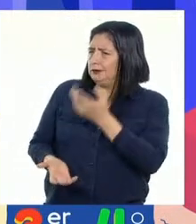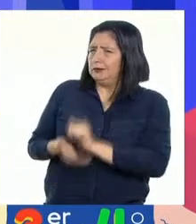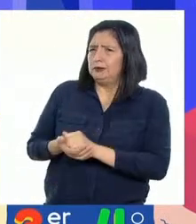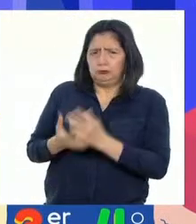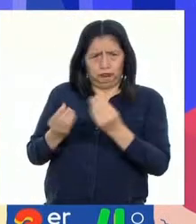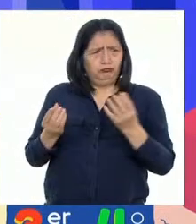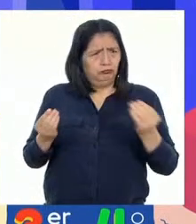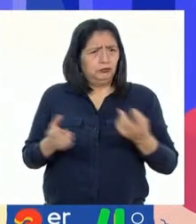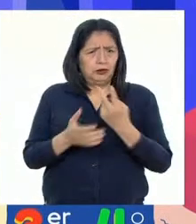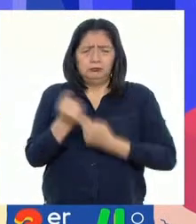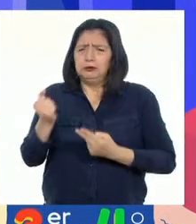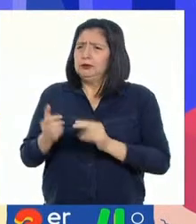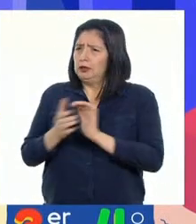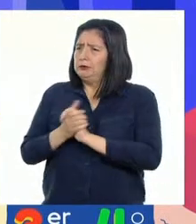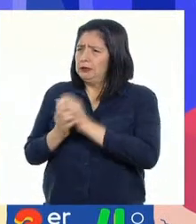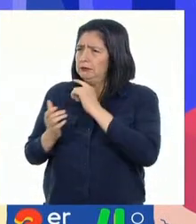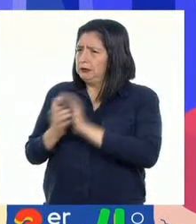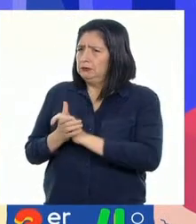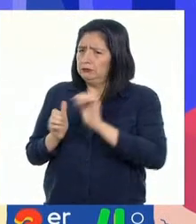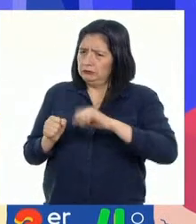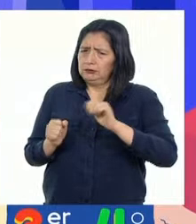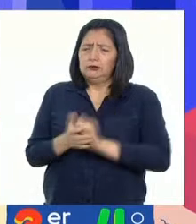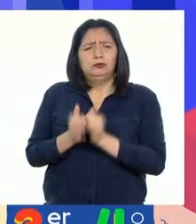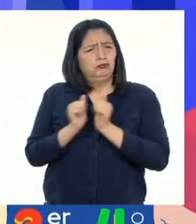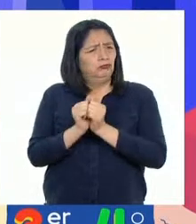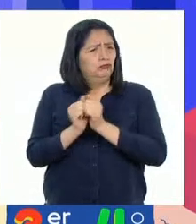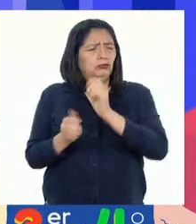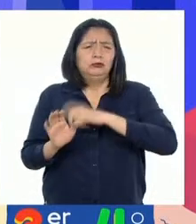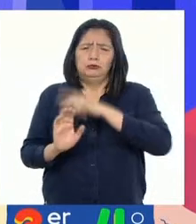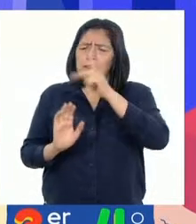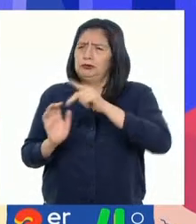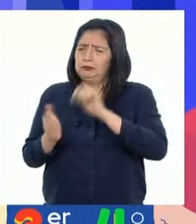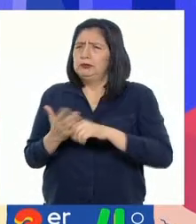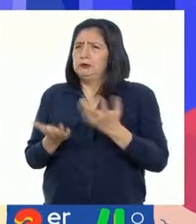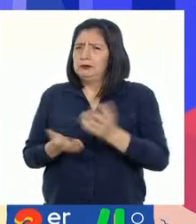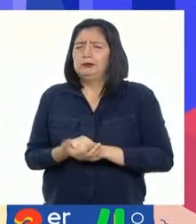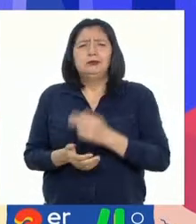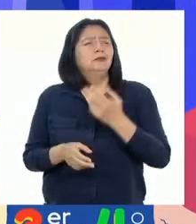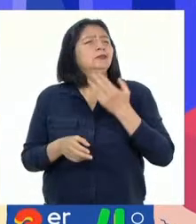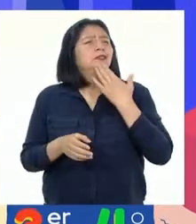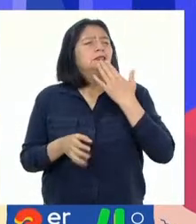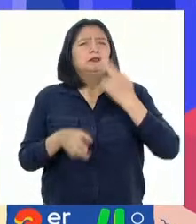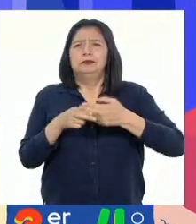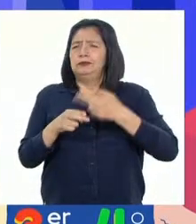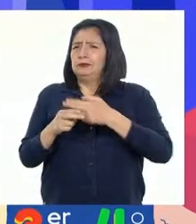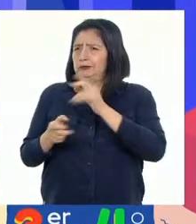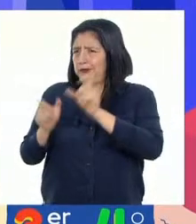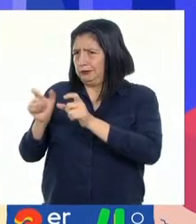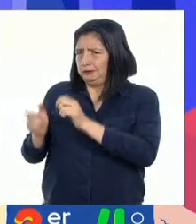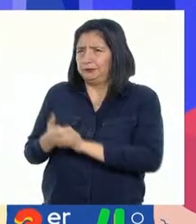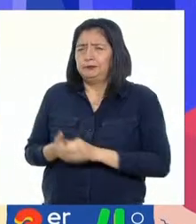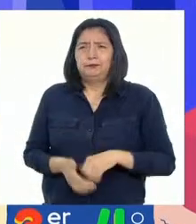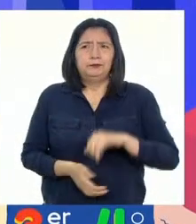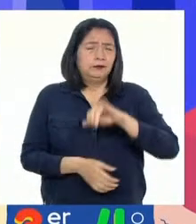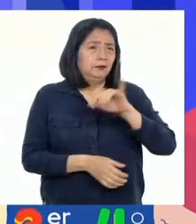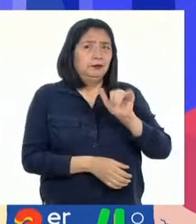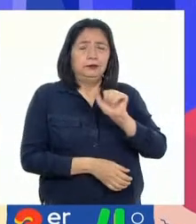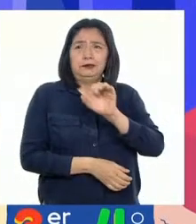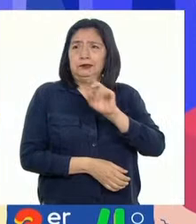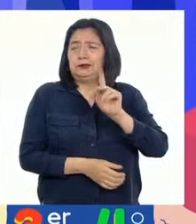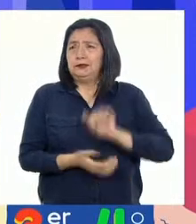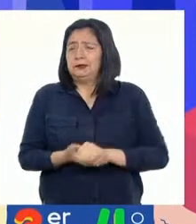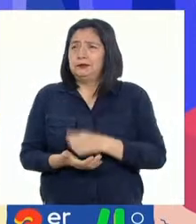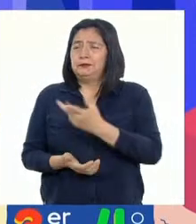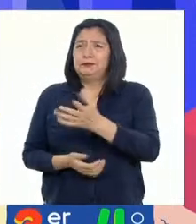Hubo varios dúos de amigas y amigos que nos acompañaron a lo largo de los programas. Los nominados son Jack y Luke,